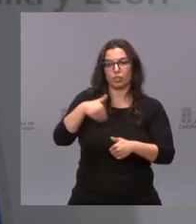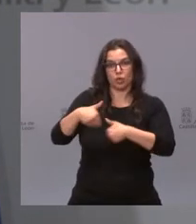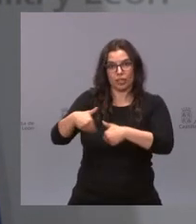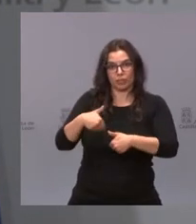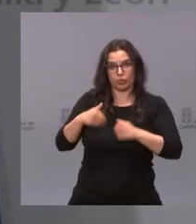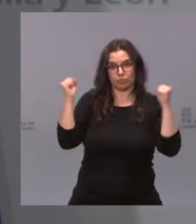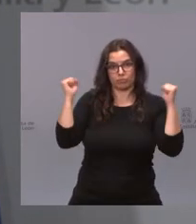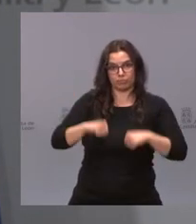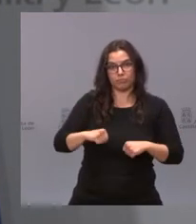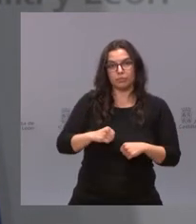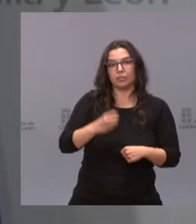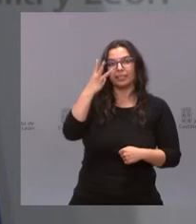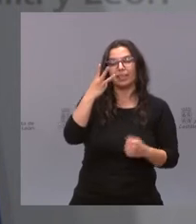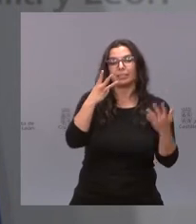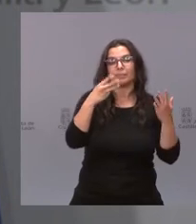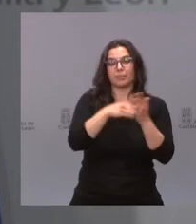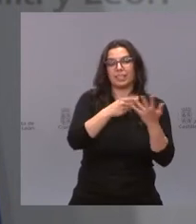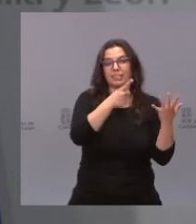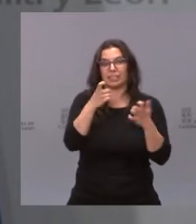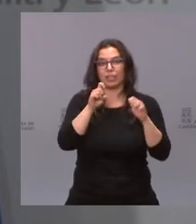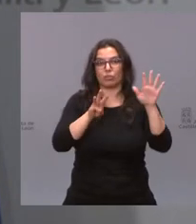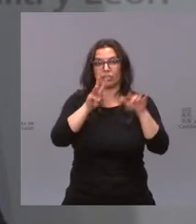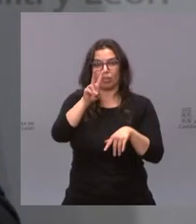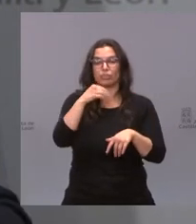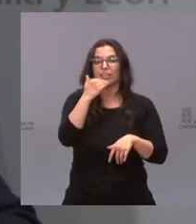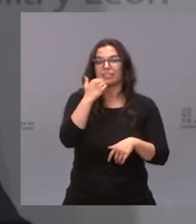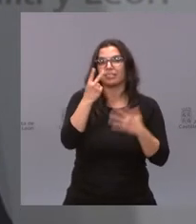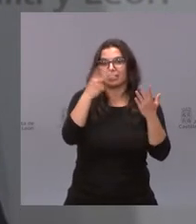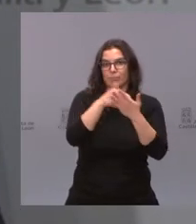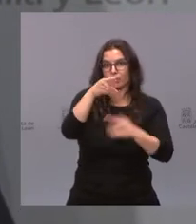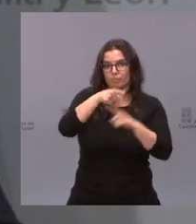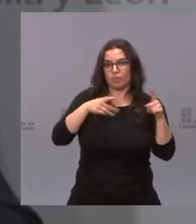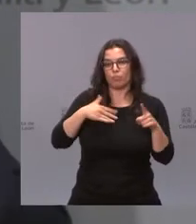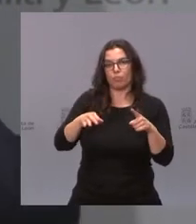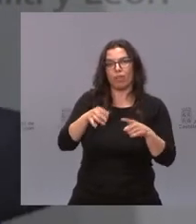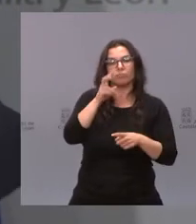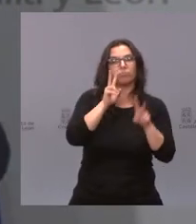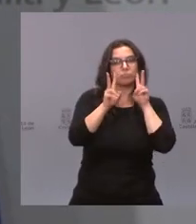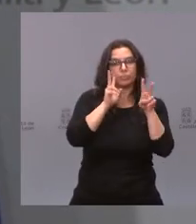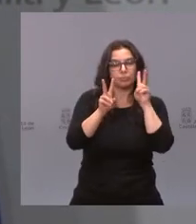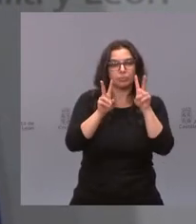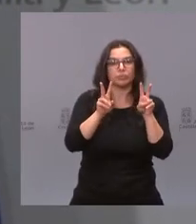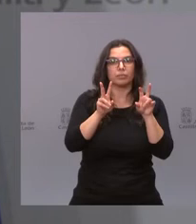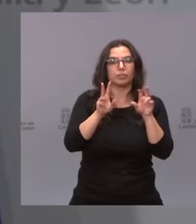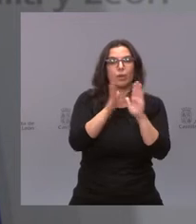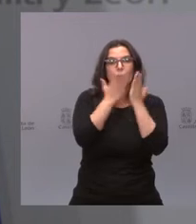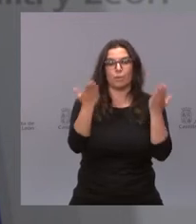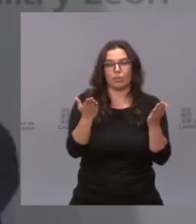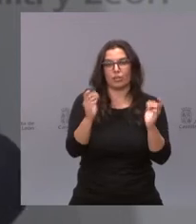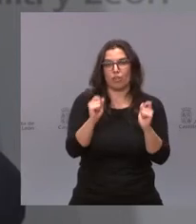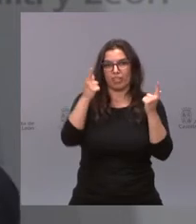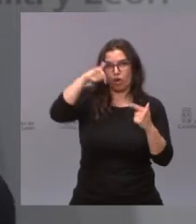aceptadas, 3.382, casi 7 millones y medio, que pueden consultar en el boletín de